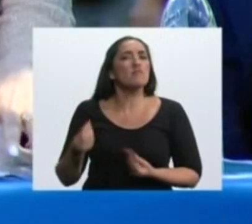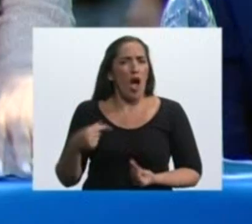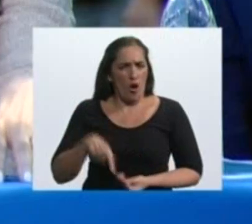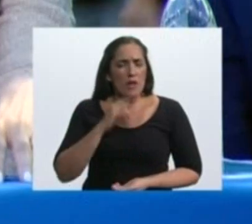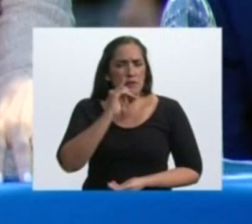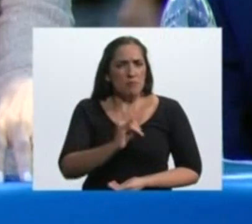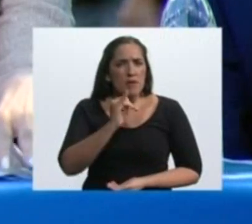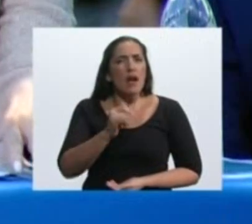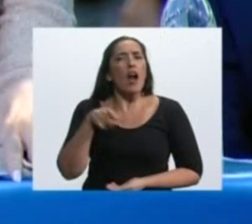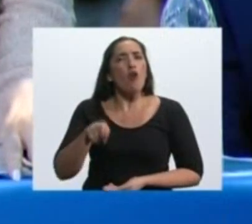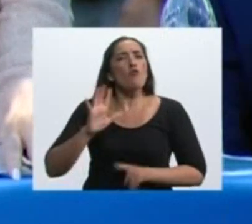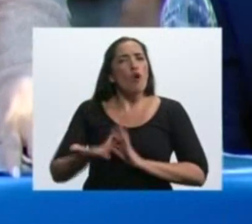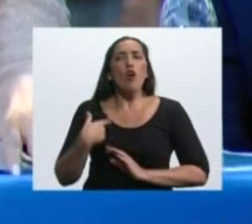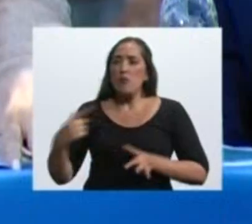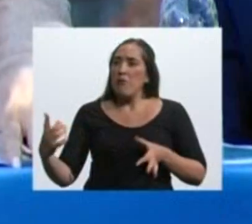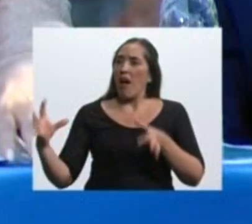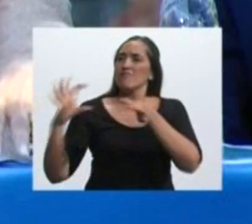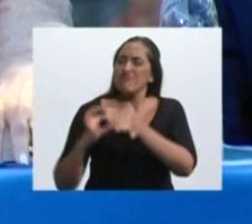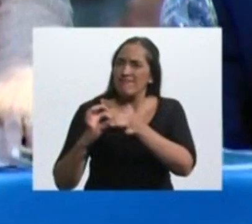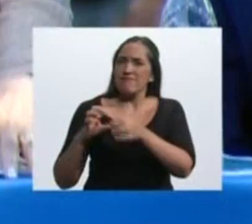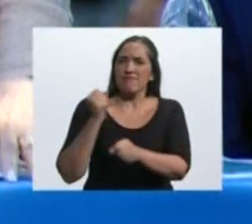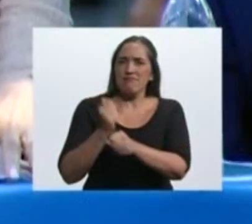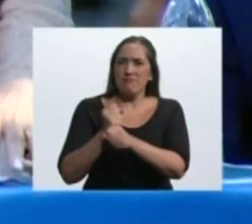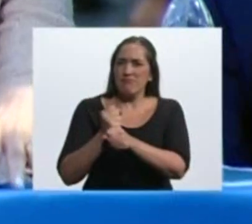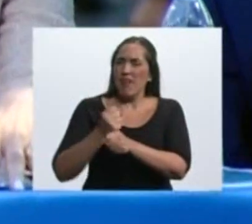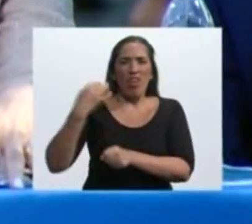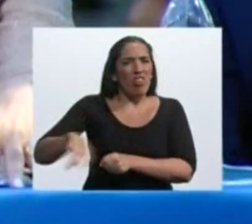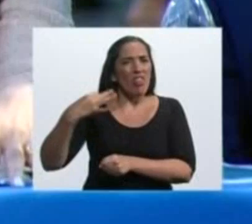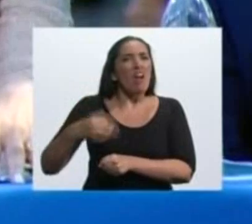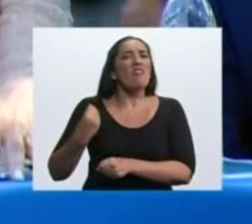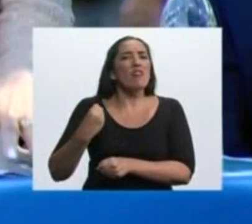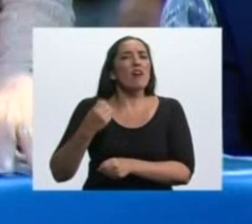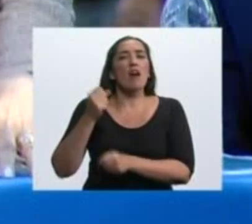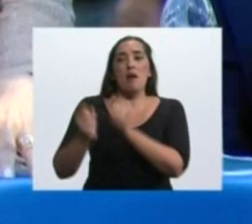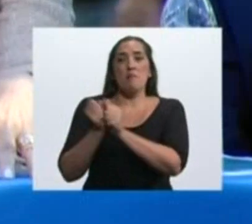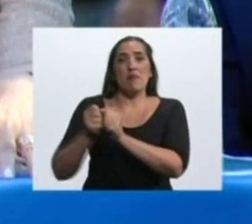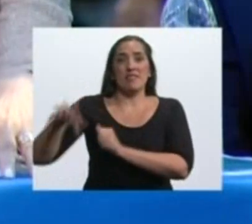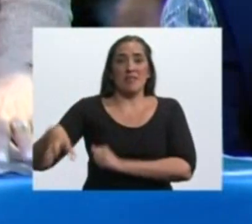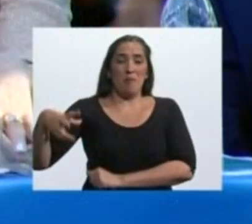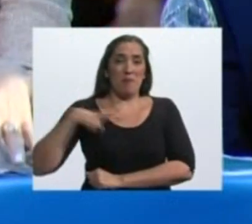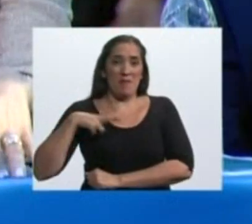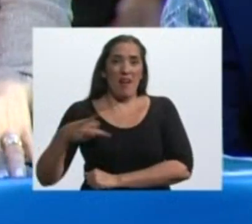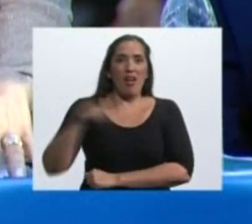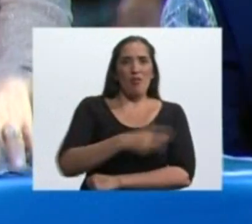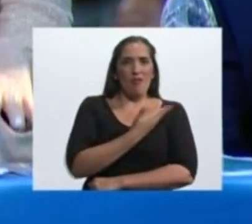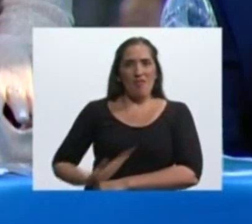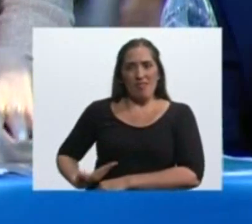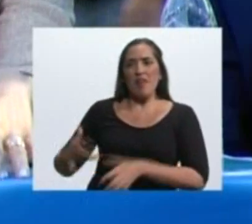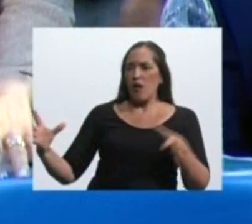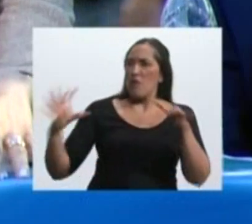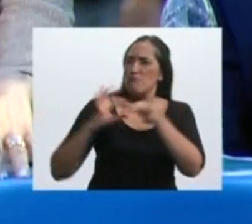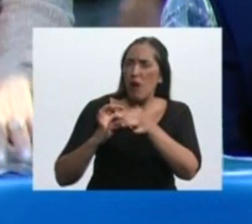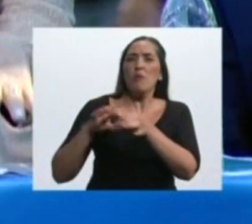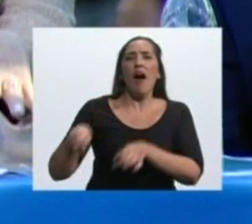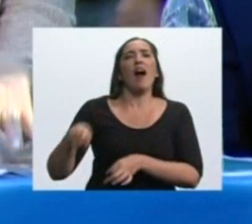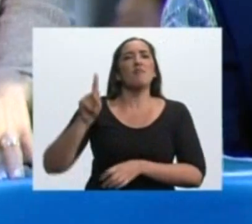a esa alianza estratégica que tiene que haber entre lo público y lo privado para que el país